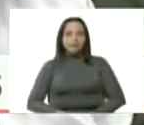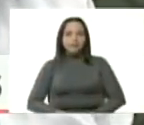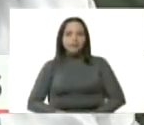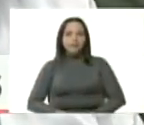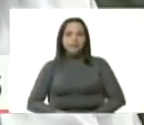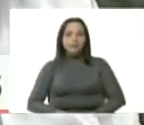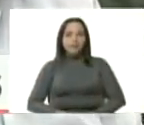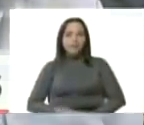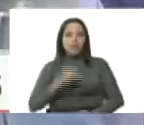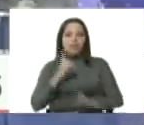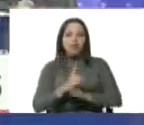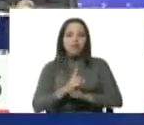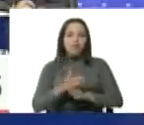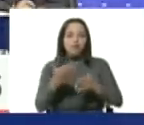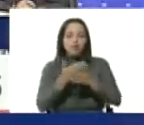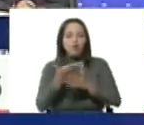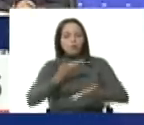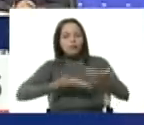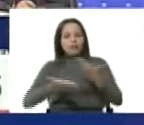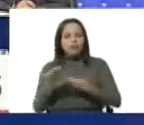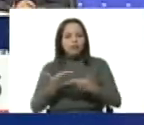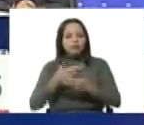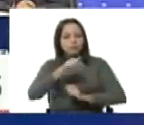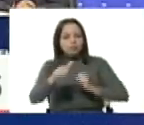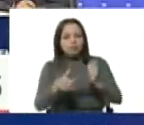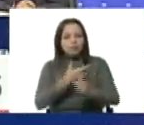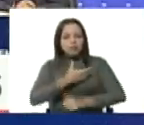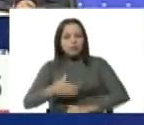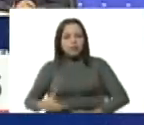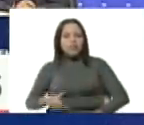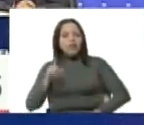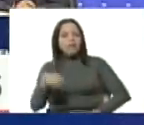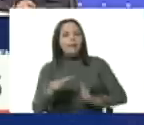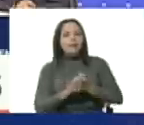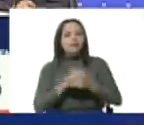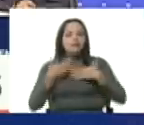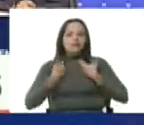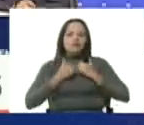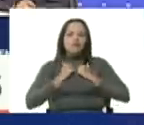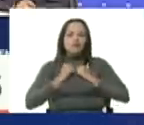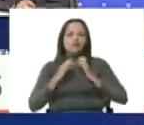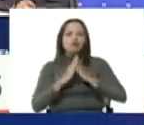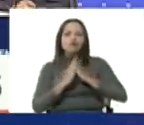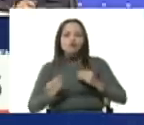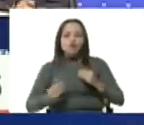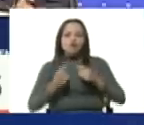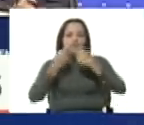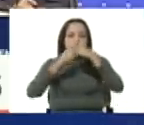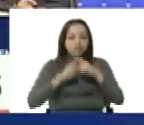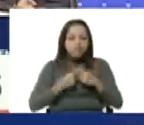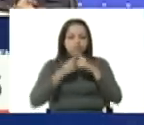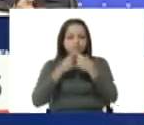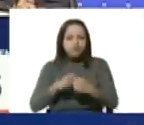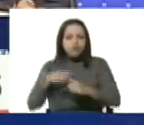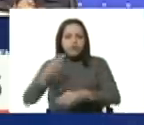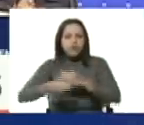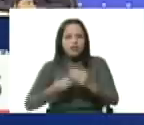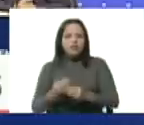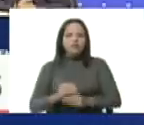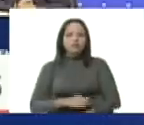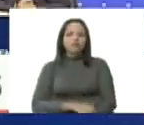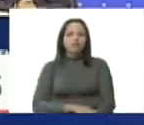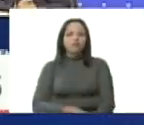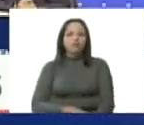Hay que compartir, señora vicepresidenta, compañero Aristóbulo, todos los censos que tenemos